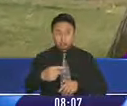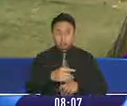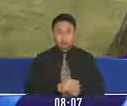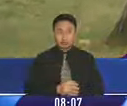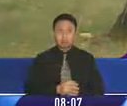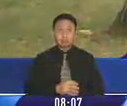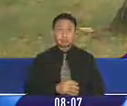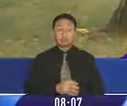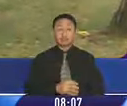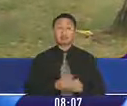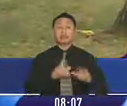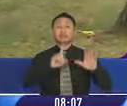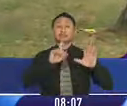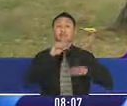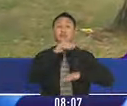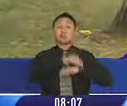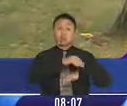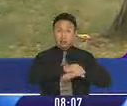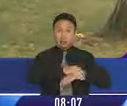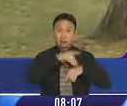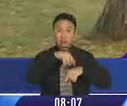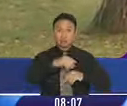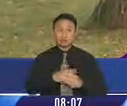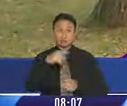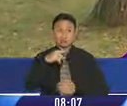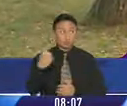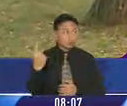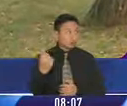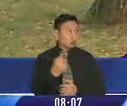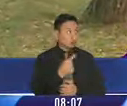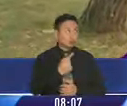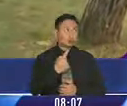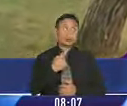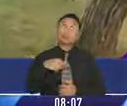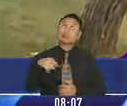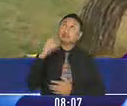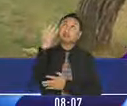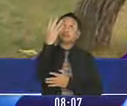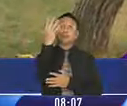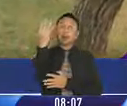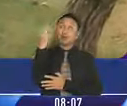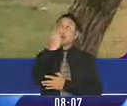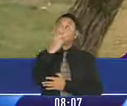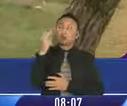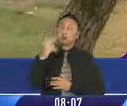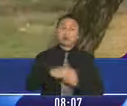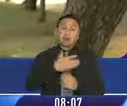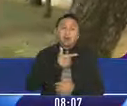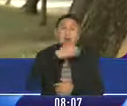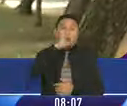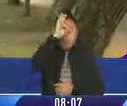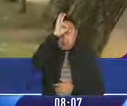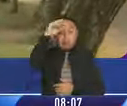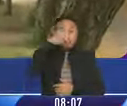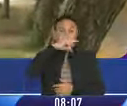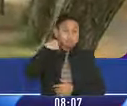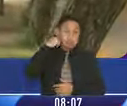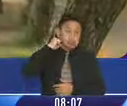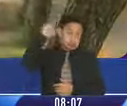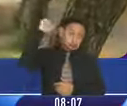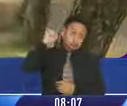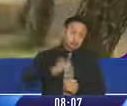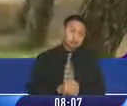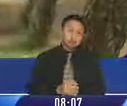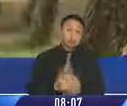las 6 de la tarde dice que le han visto caminando por aquí mirando los árboles. Pero nunca pensamos que iba a tomar esa decisión. Y mire, ahorita veo que ha